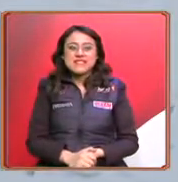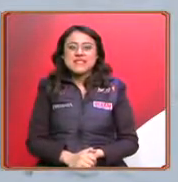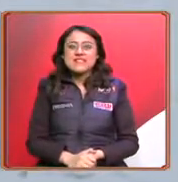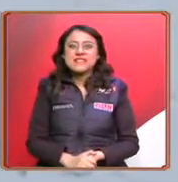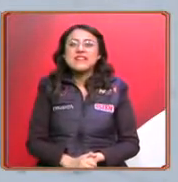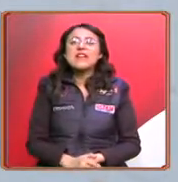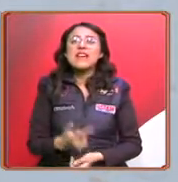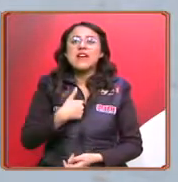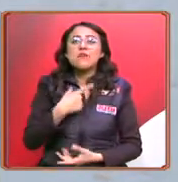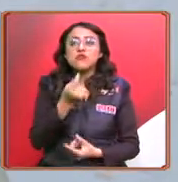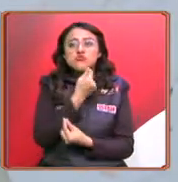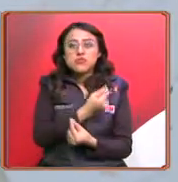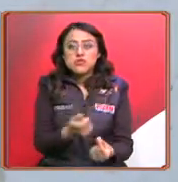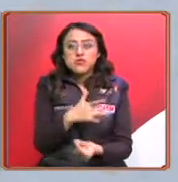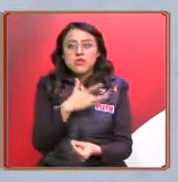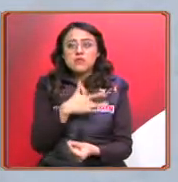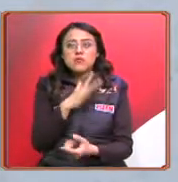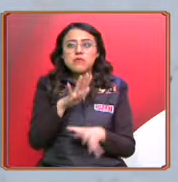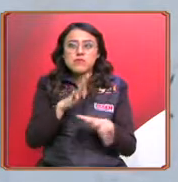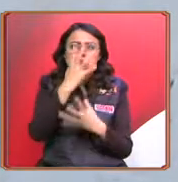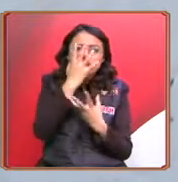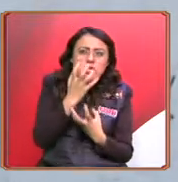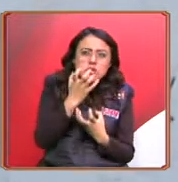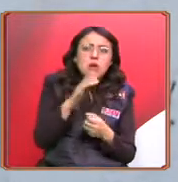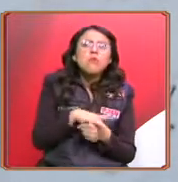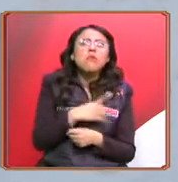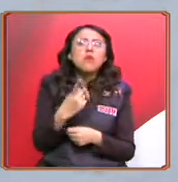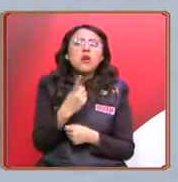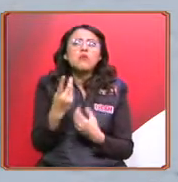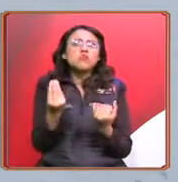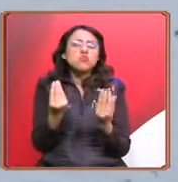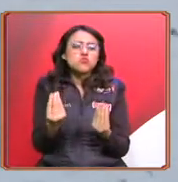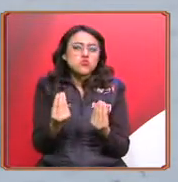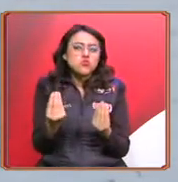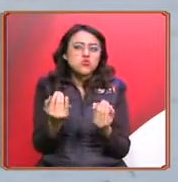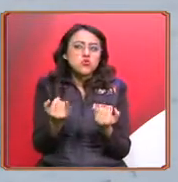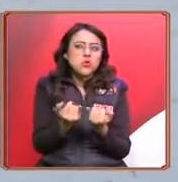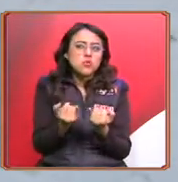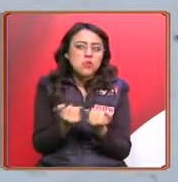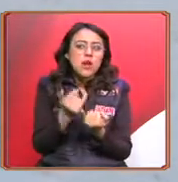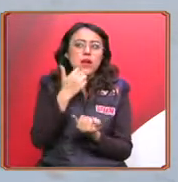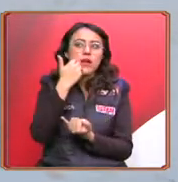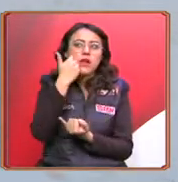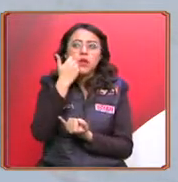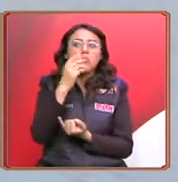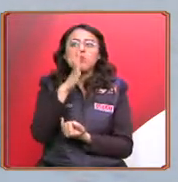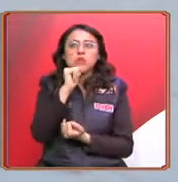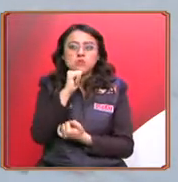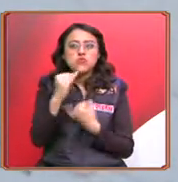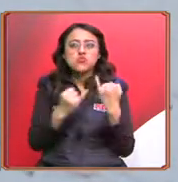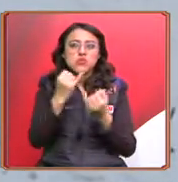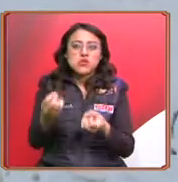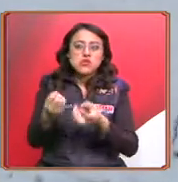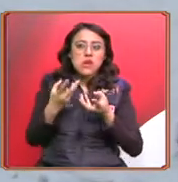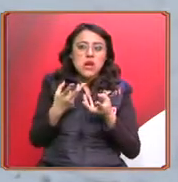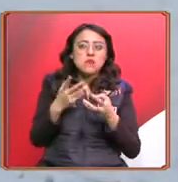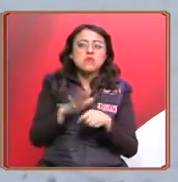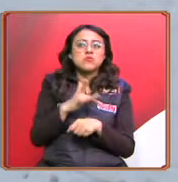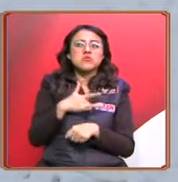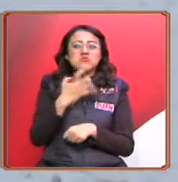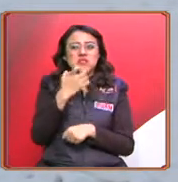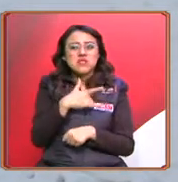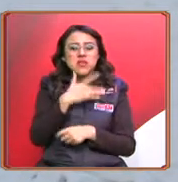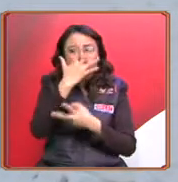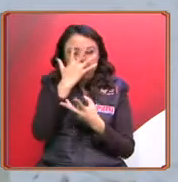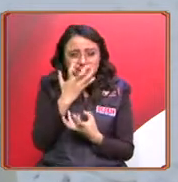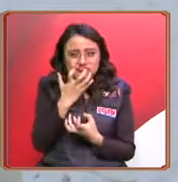Que me van ánimo sentir agua triste porque también amo te quimaca que juguetes Juan te